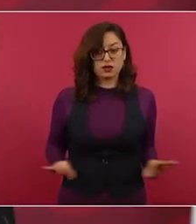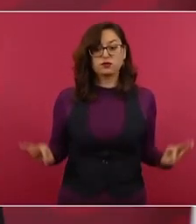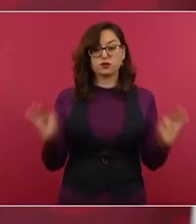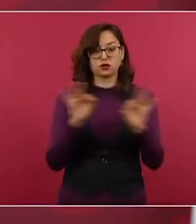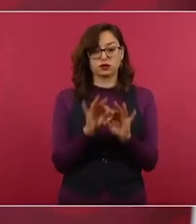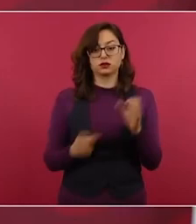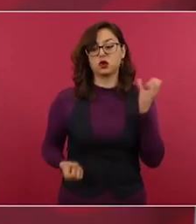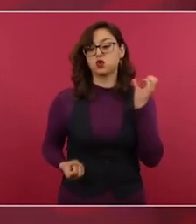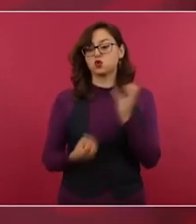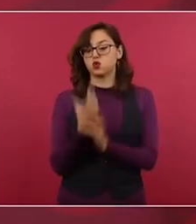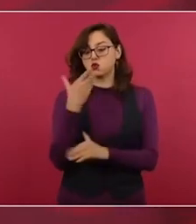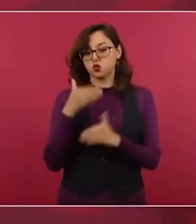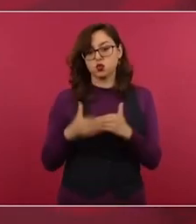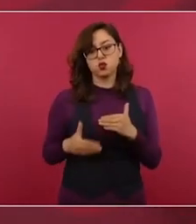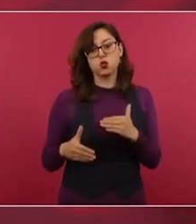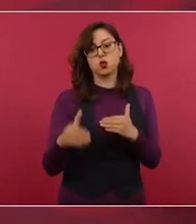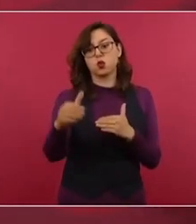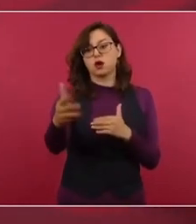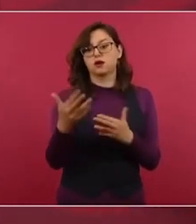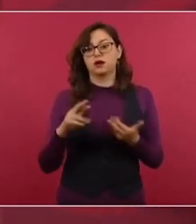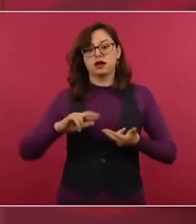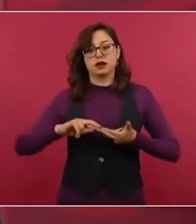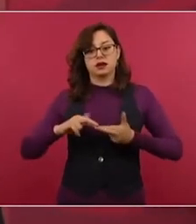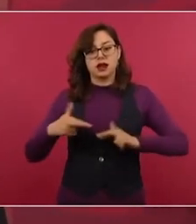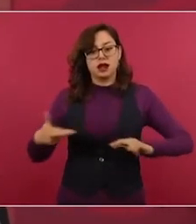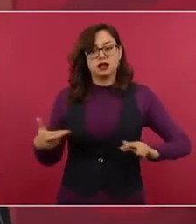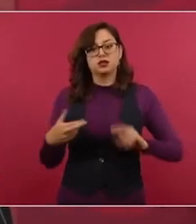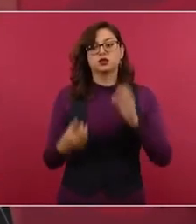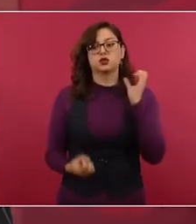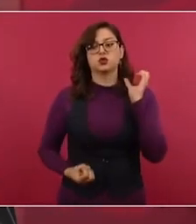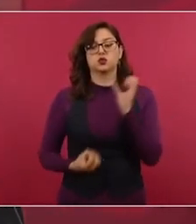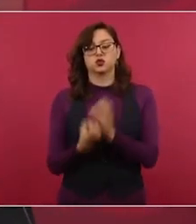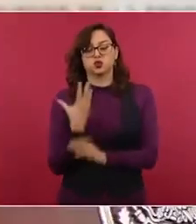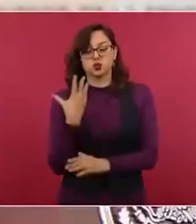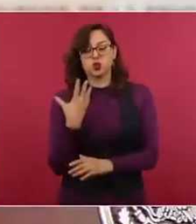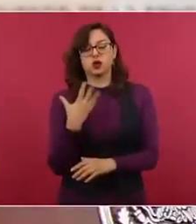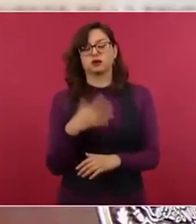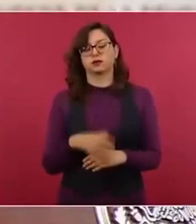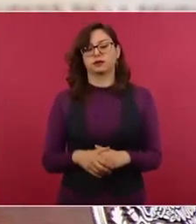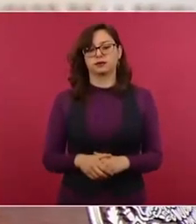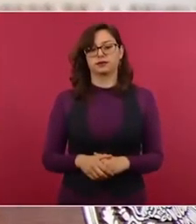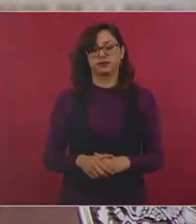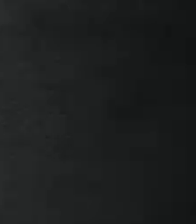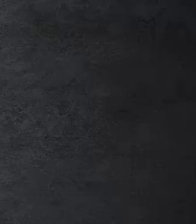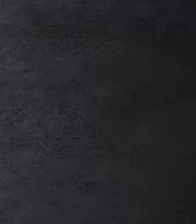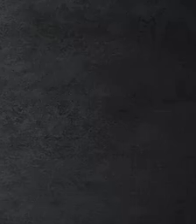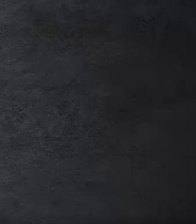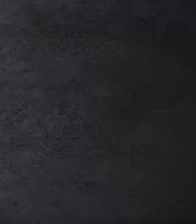etapa nueva en las relaciones entre los países de América.